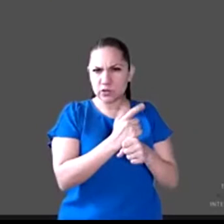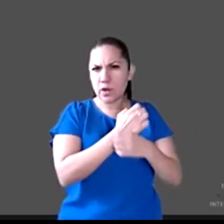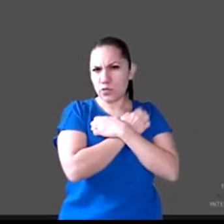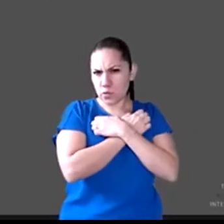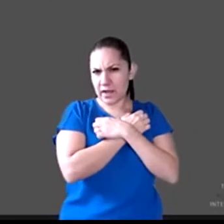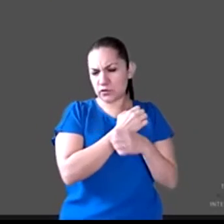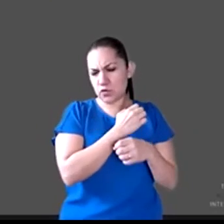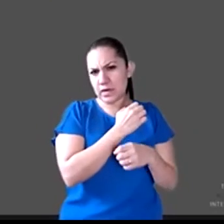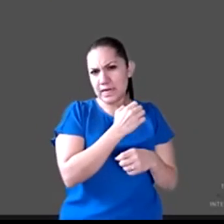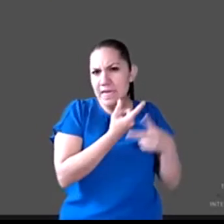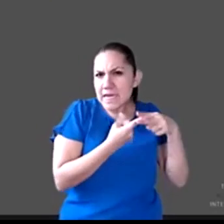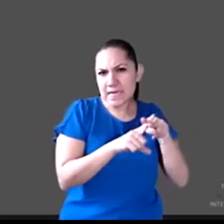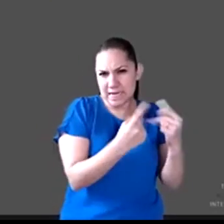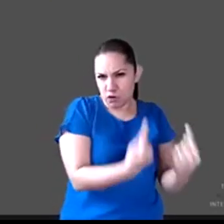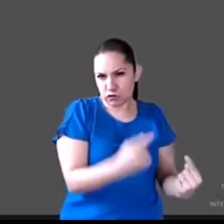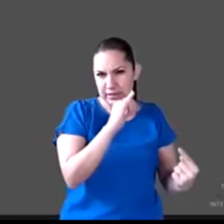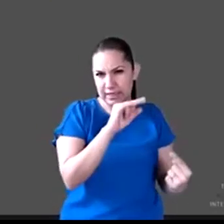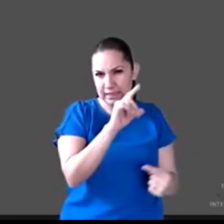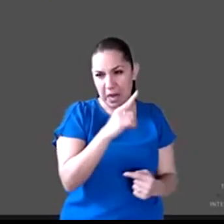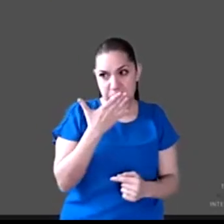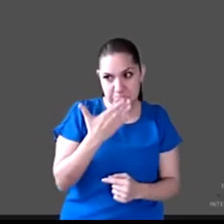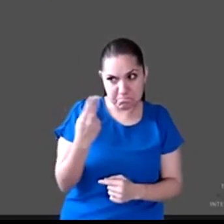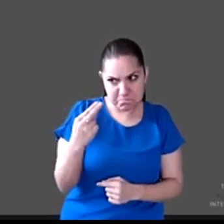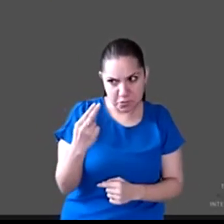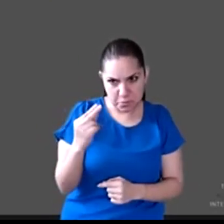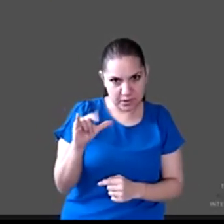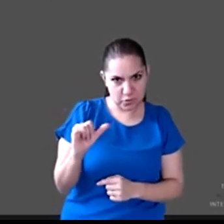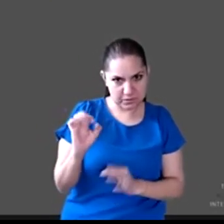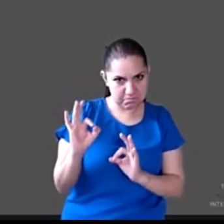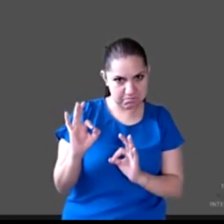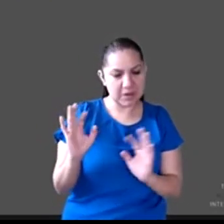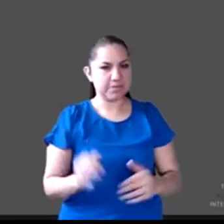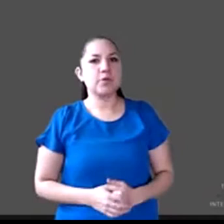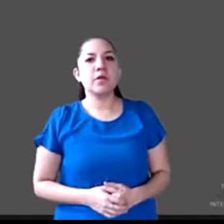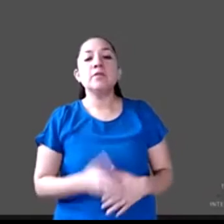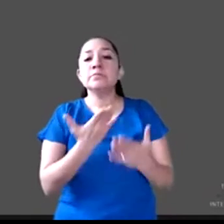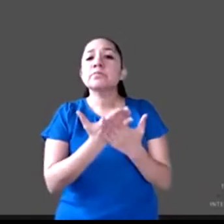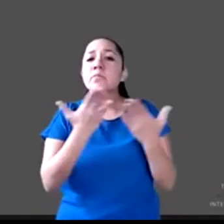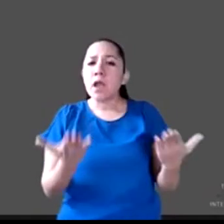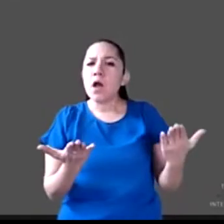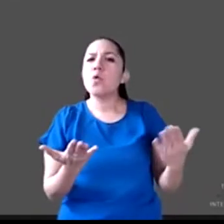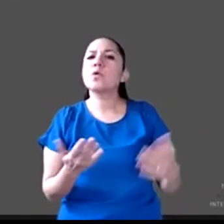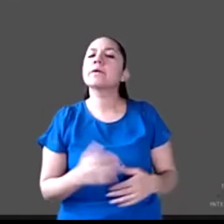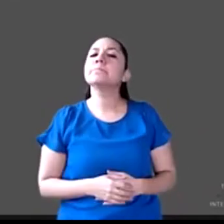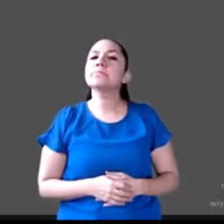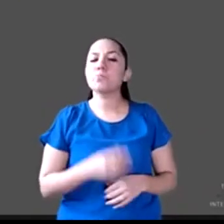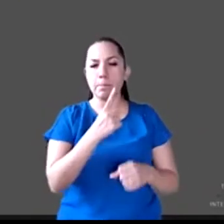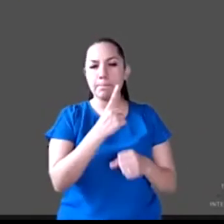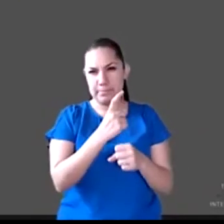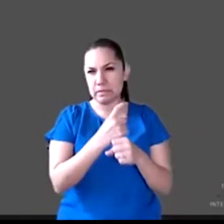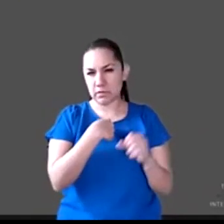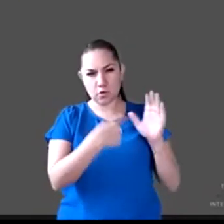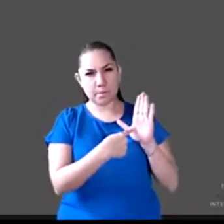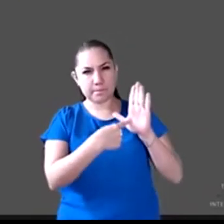licenciatura. Entonces, bueno, la dinámica de esta sesión, les voy a presentar primero unos datos de lo que ha sido este